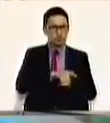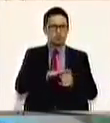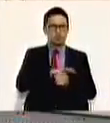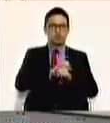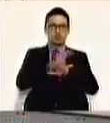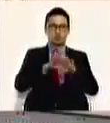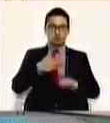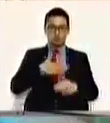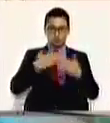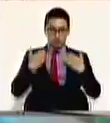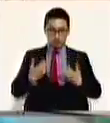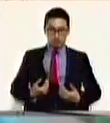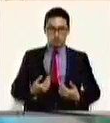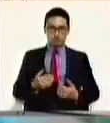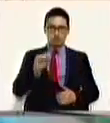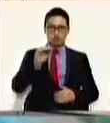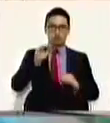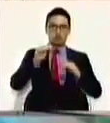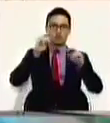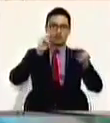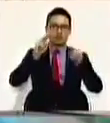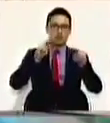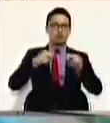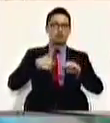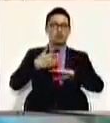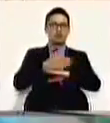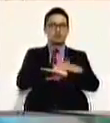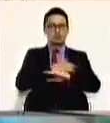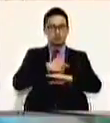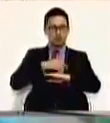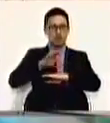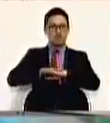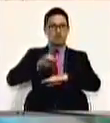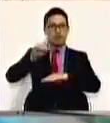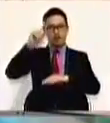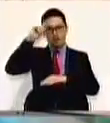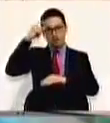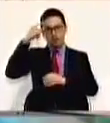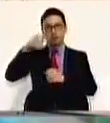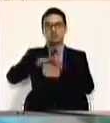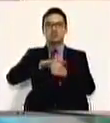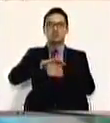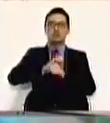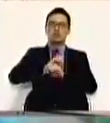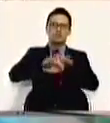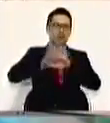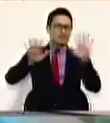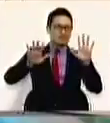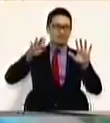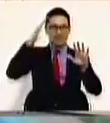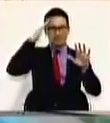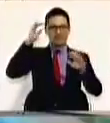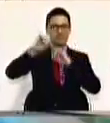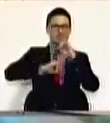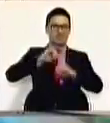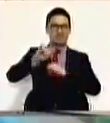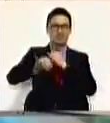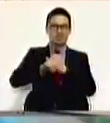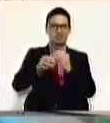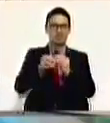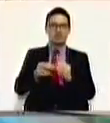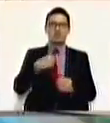Quien le habla, señor superintendente, ilustró a este gobierno del caso más emblemático de carácter internacional y la